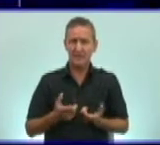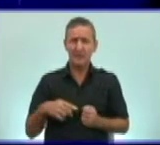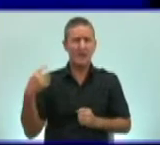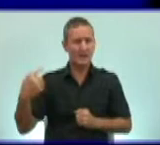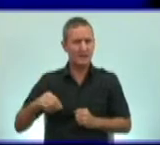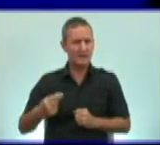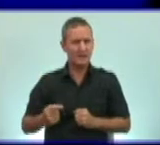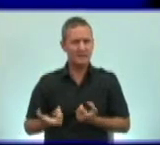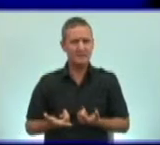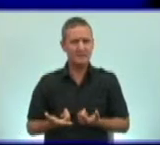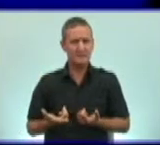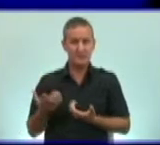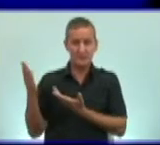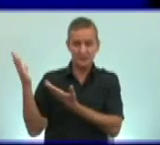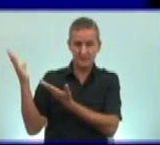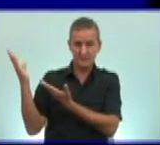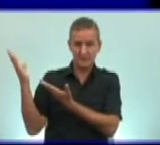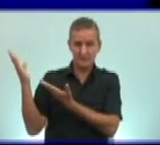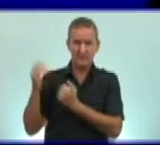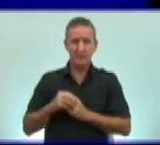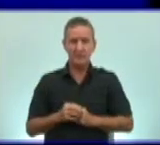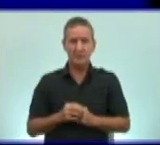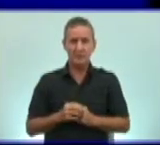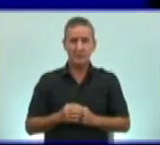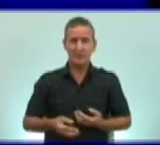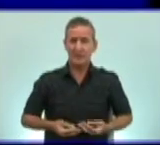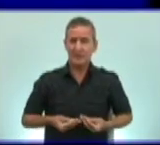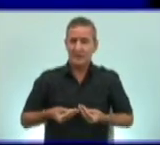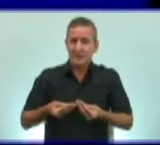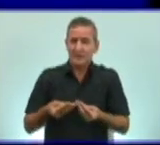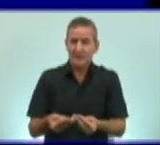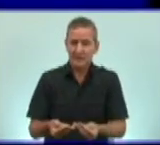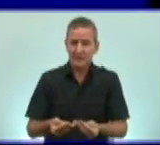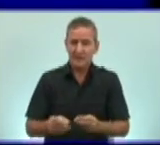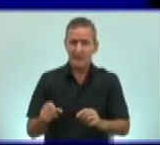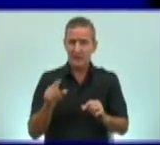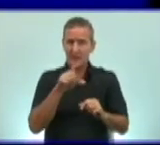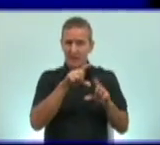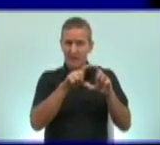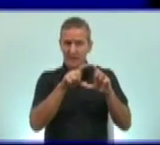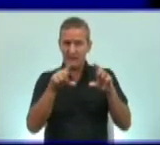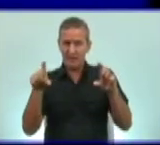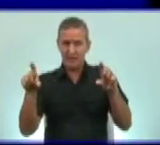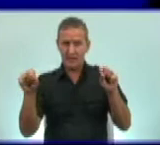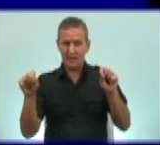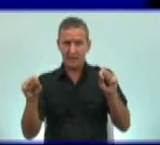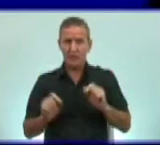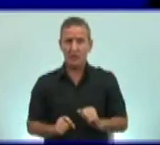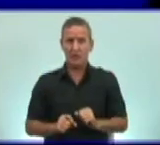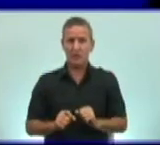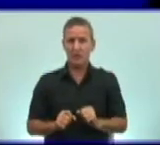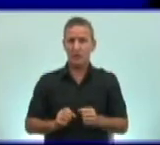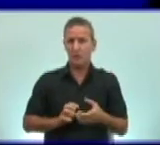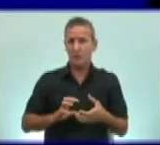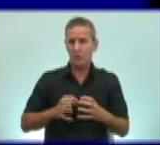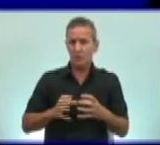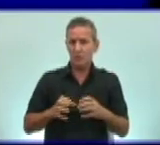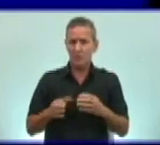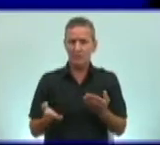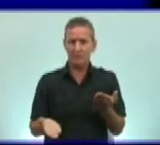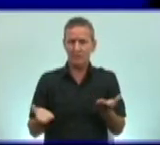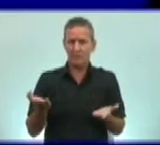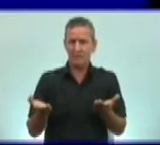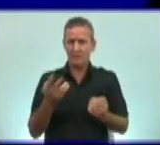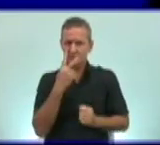ejercicio donde le ofrecemos una ecuación de un sistema en equilibrio que, como ustedes pueden observar,